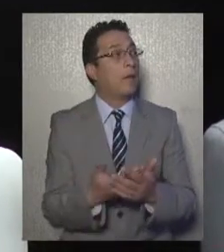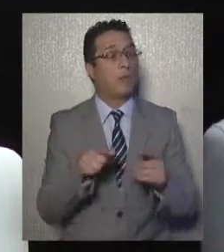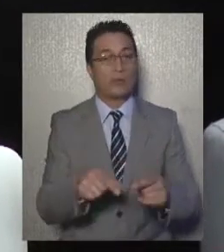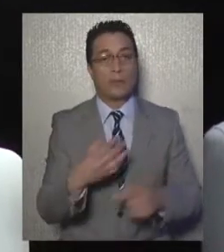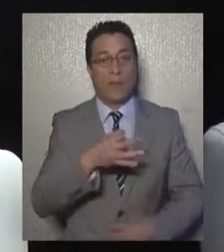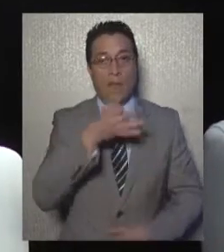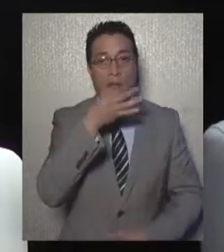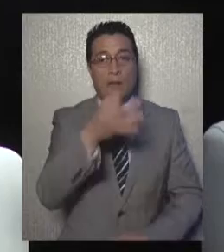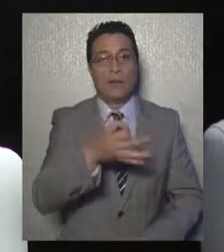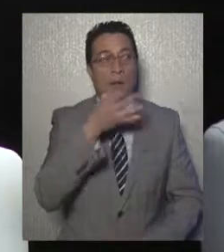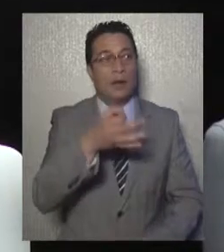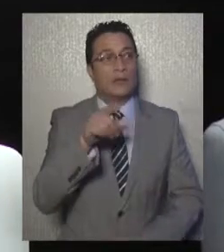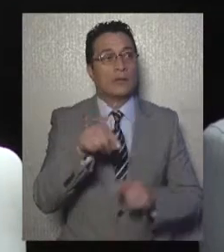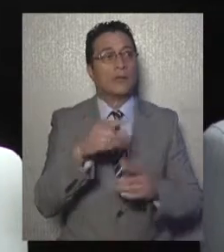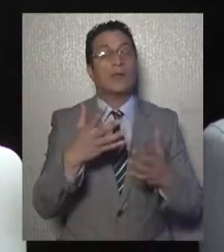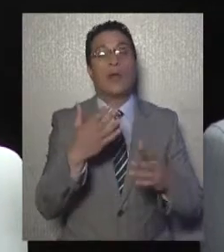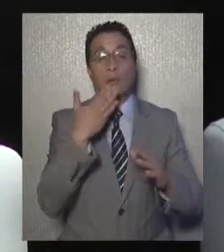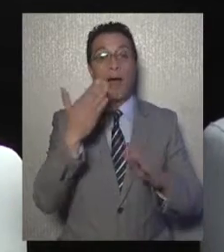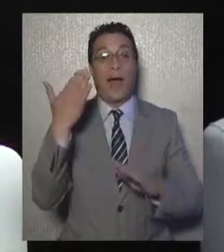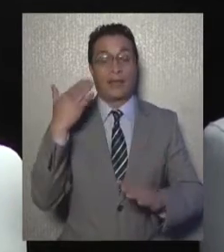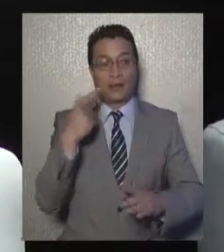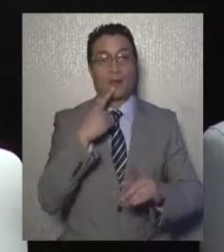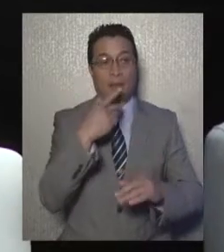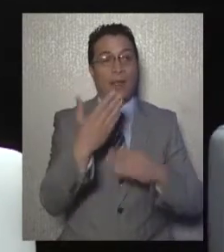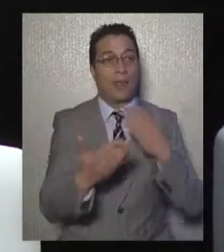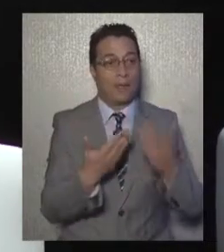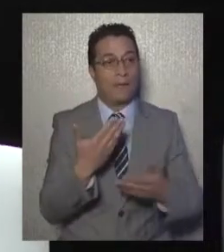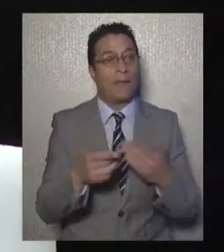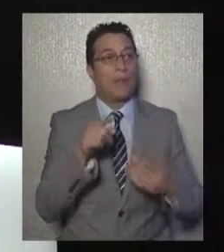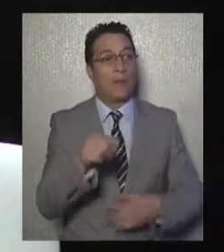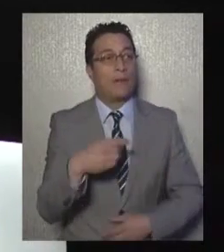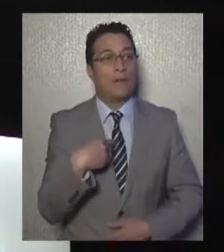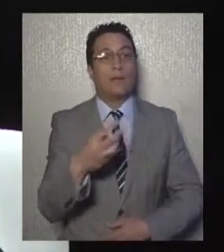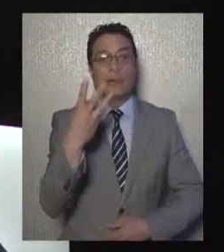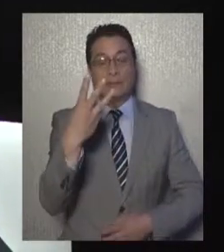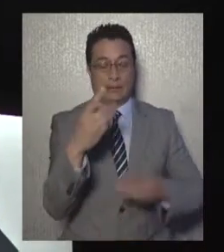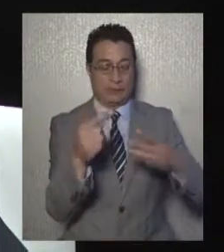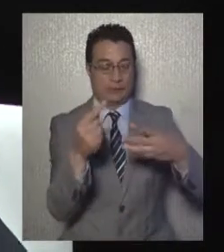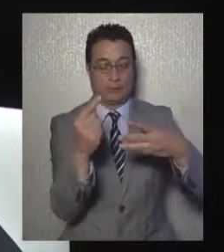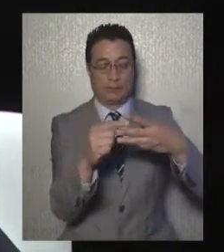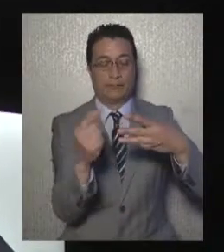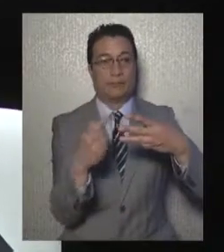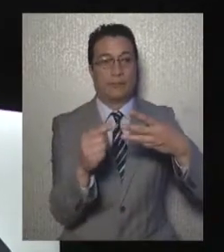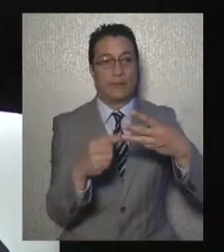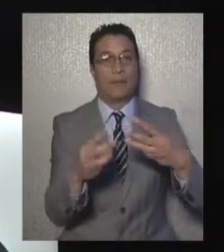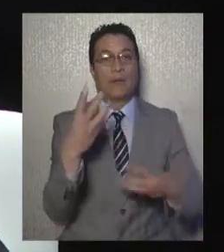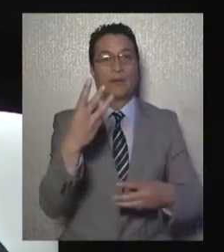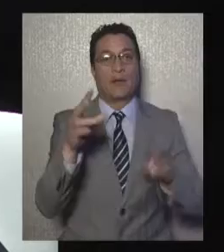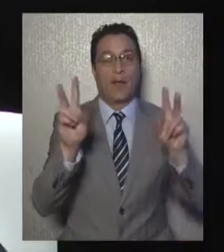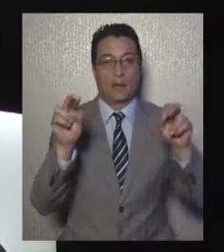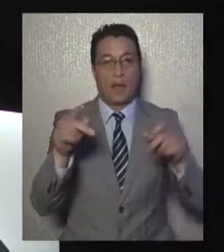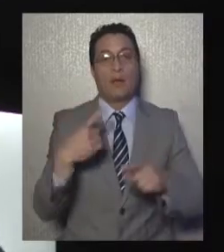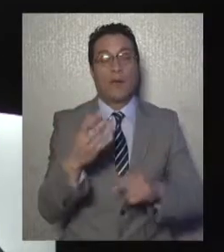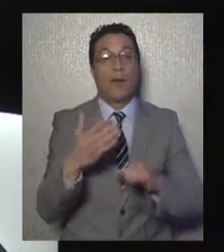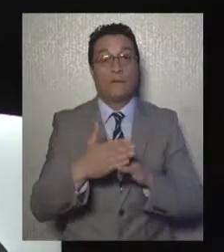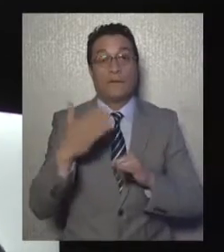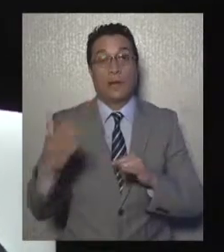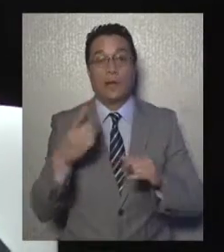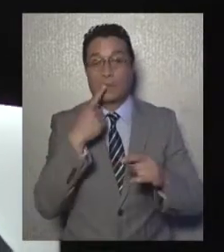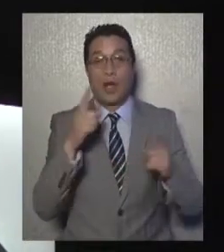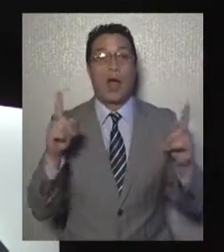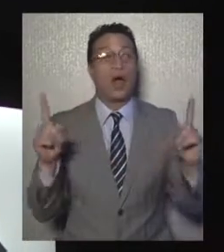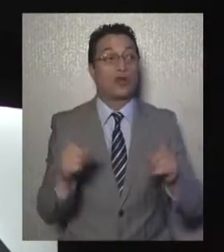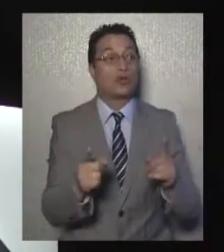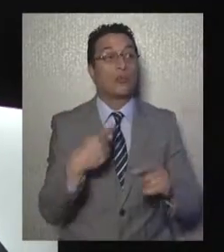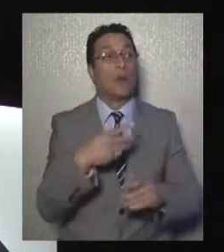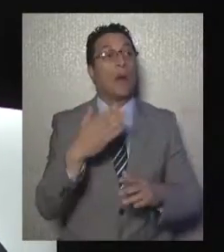haber escuchado los dos anteriores y mencionar en tres líneas los tres temas que yo creo al final resumen la preocupación